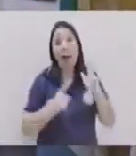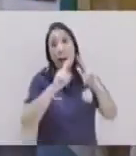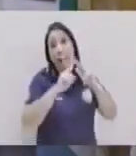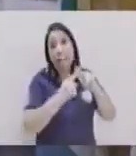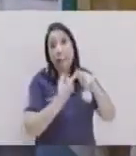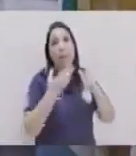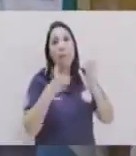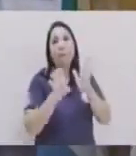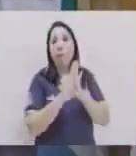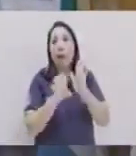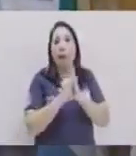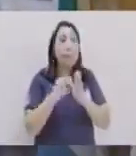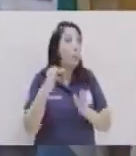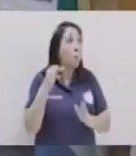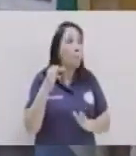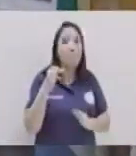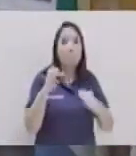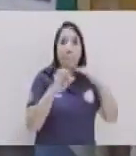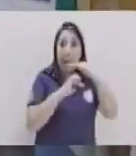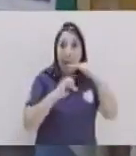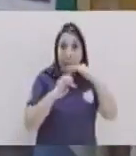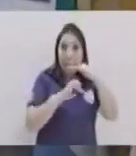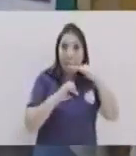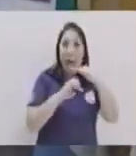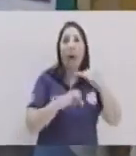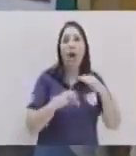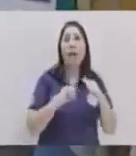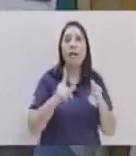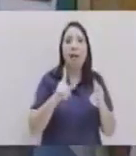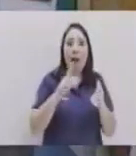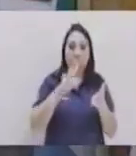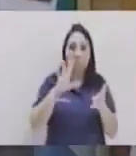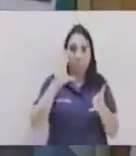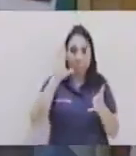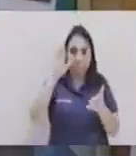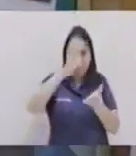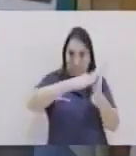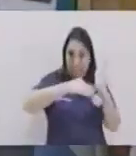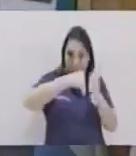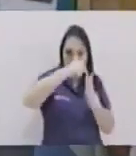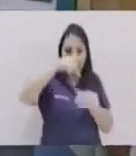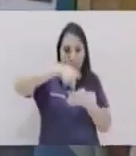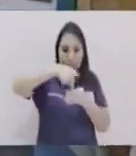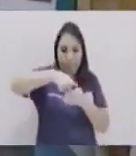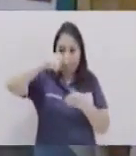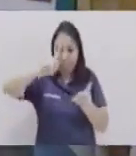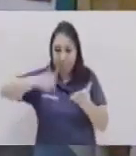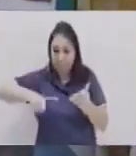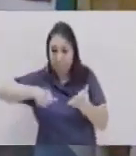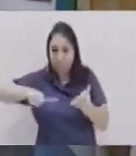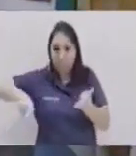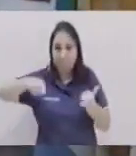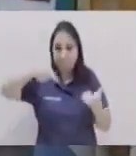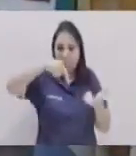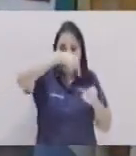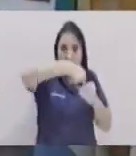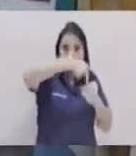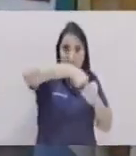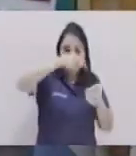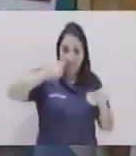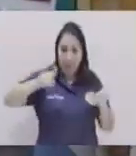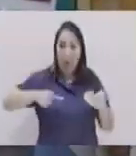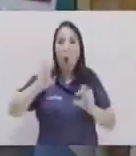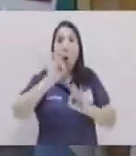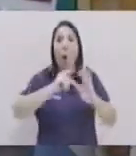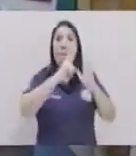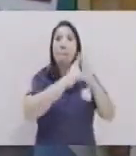preprimaria por medio de pintura con los dedos, empezamos a hacer esa motricidad, a pintar con los dedos, empezamos a utilizar